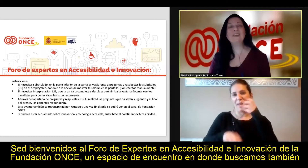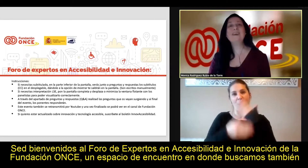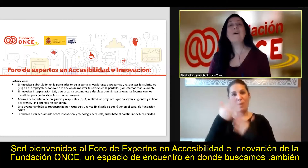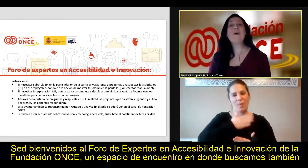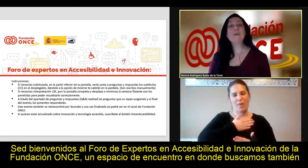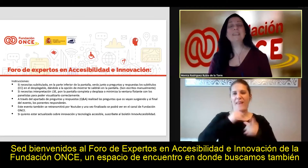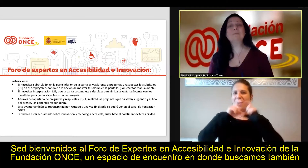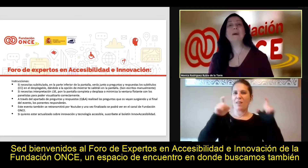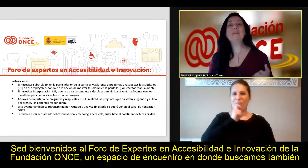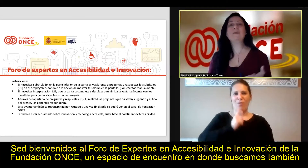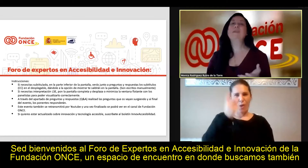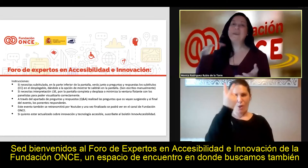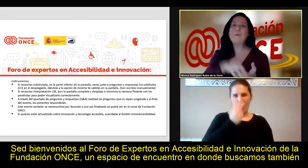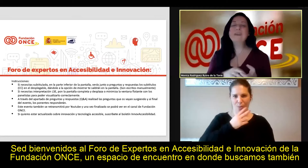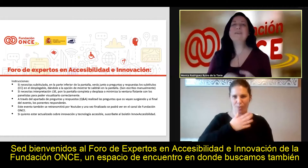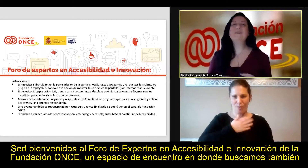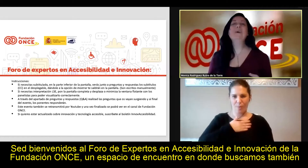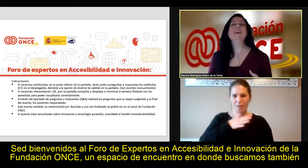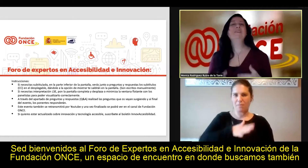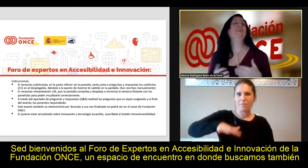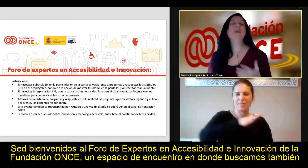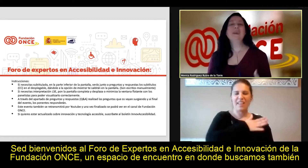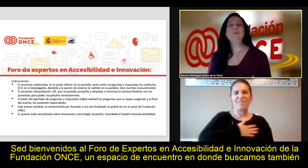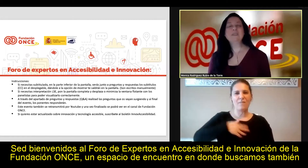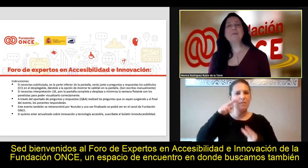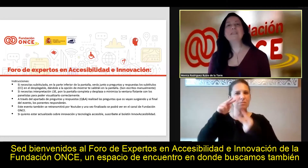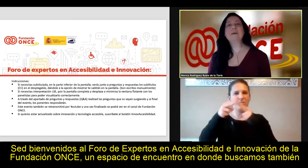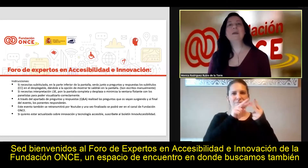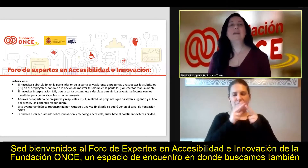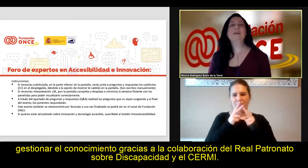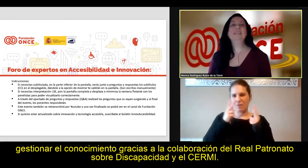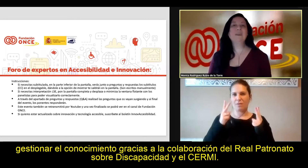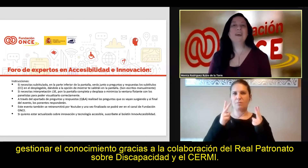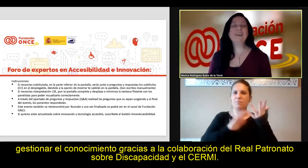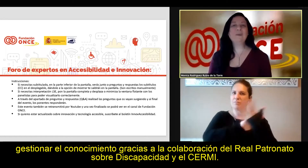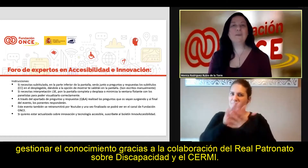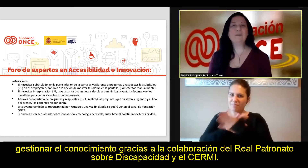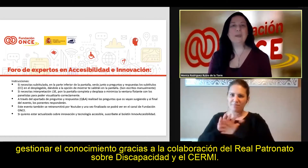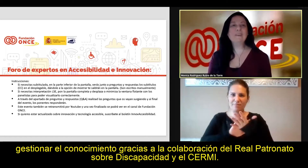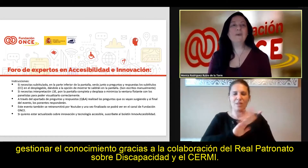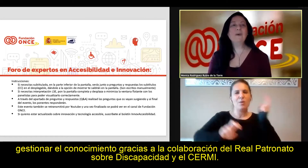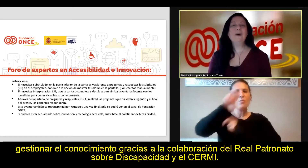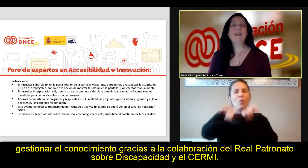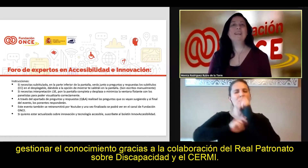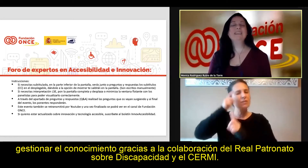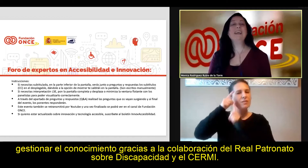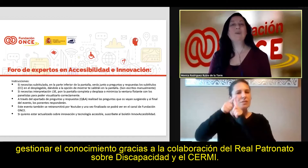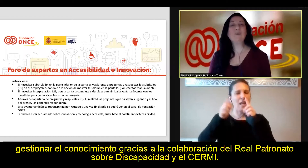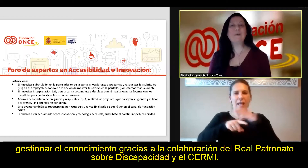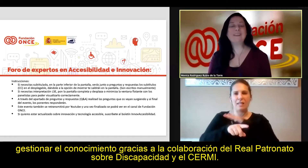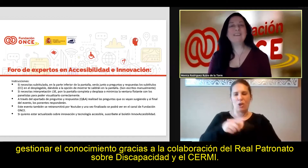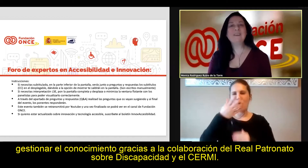11, un espacio de encuentro en donde buscamos también gestionar el conocimiento gracias